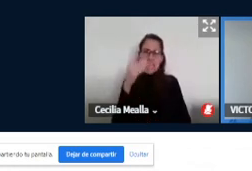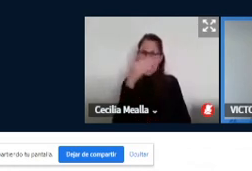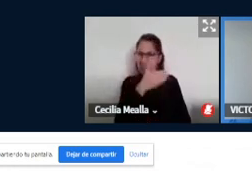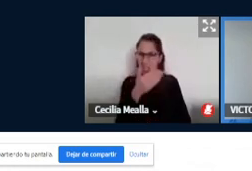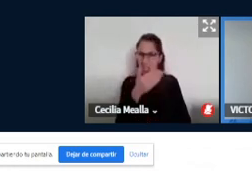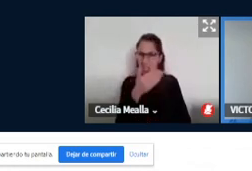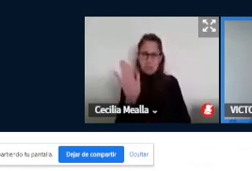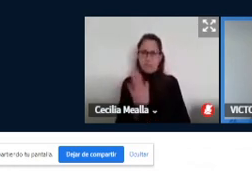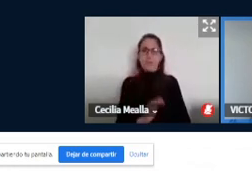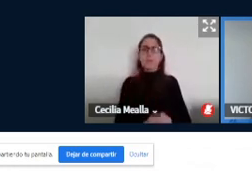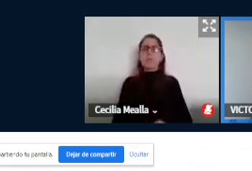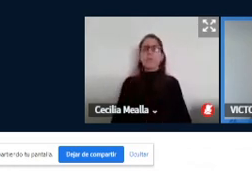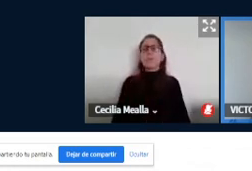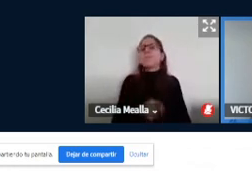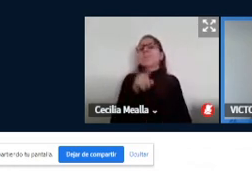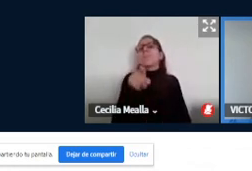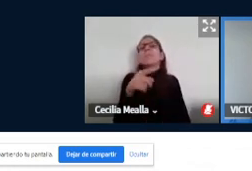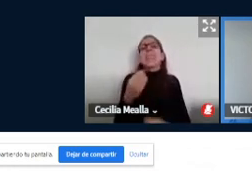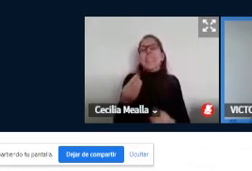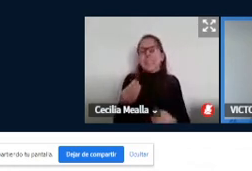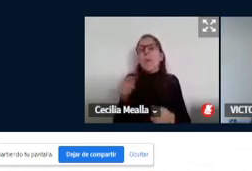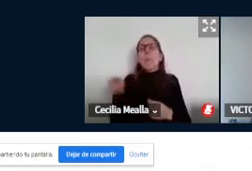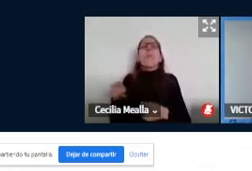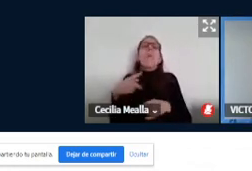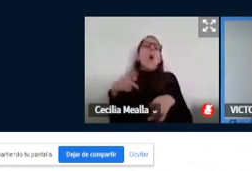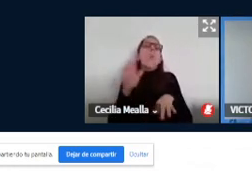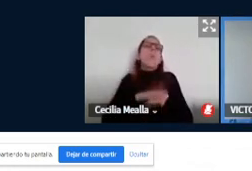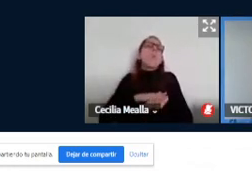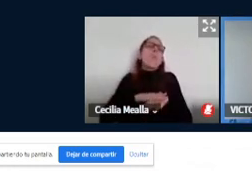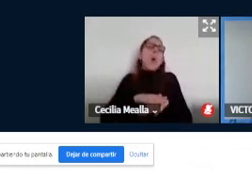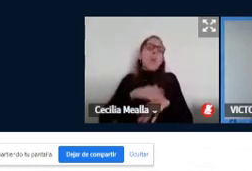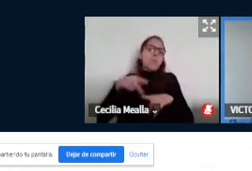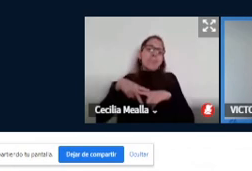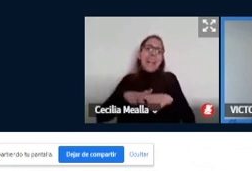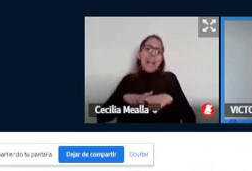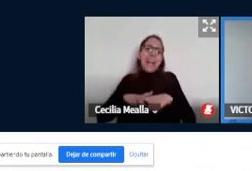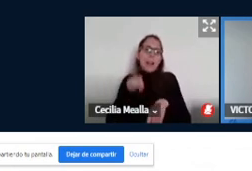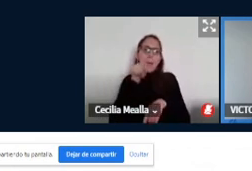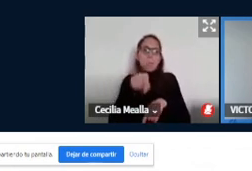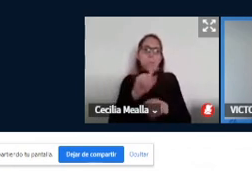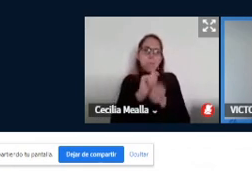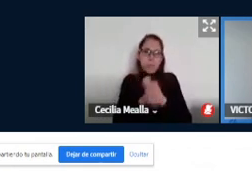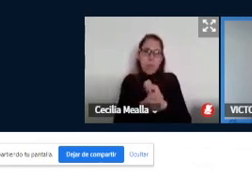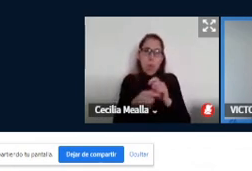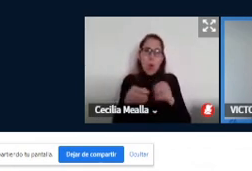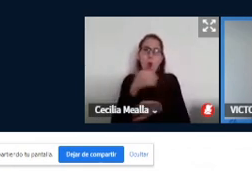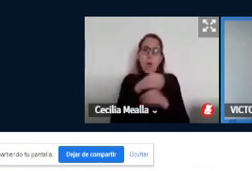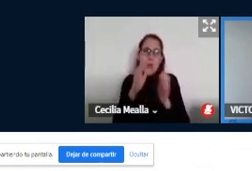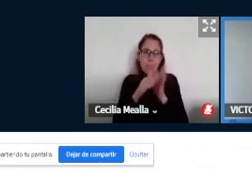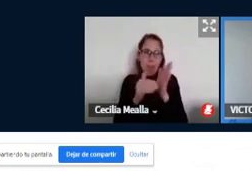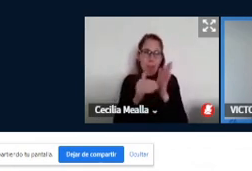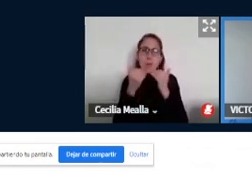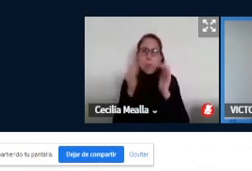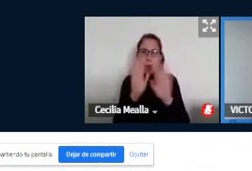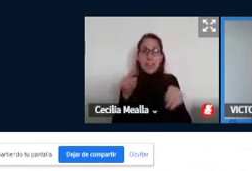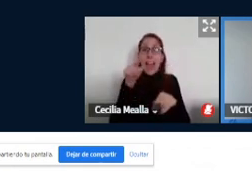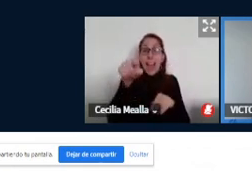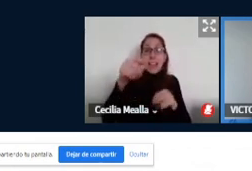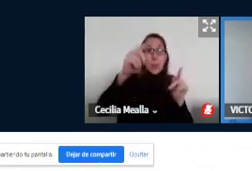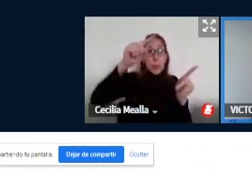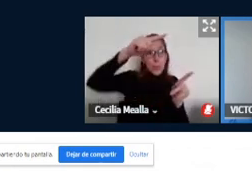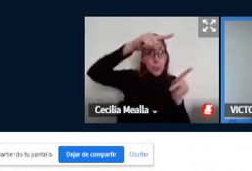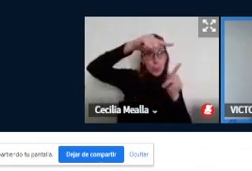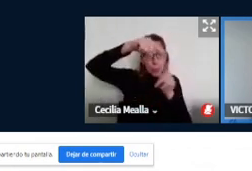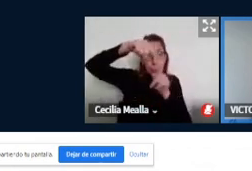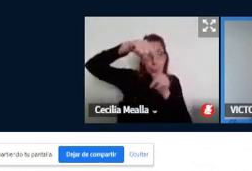forma por la técnica son los glóbulos blancos. Pero fíjense que acá se desprende una capa de